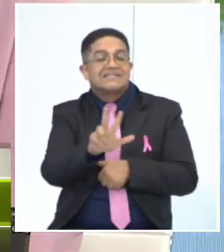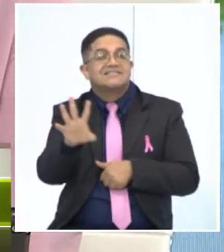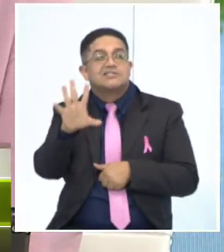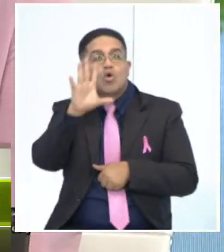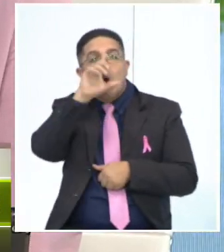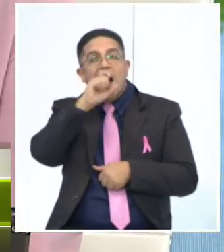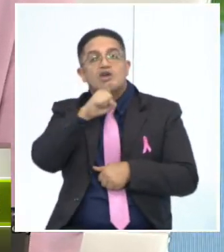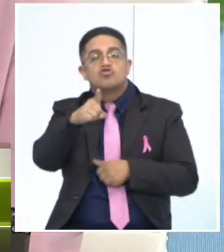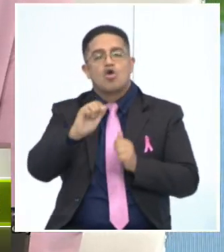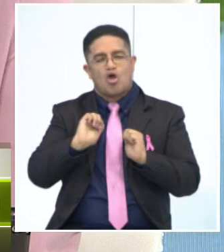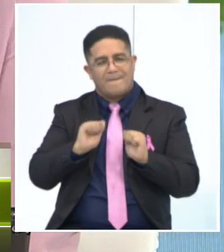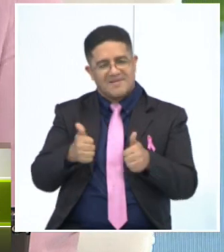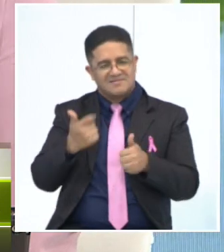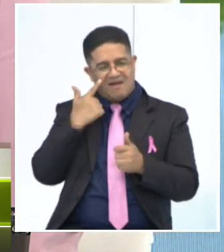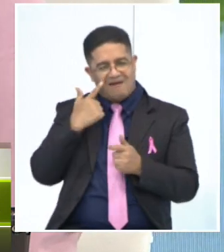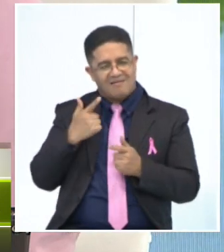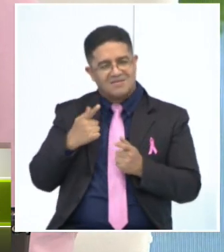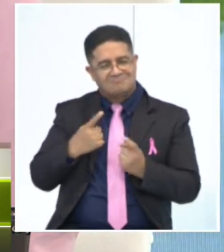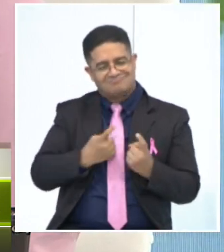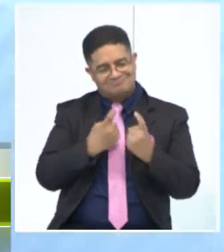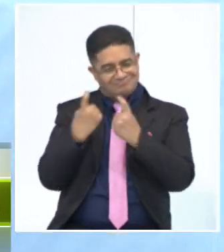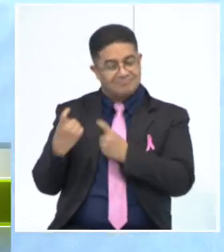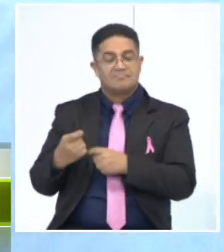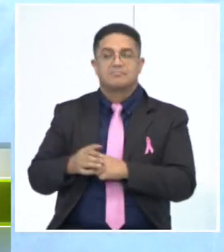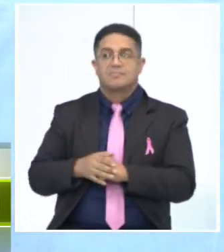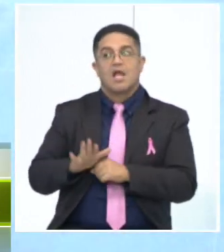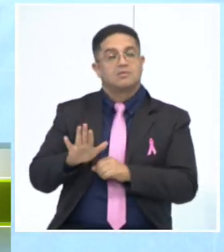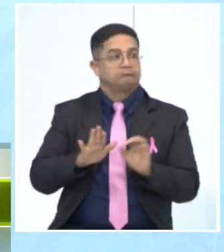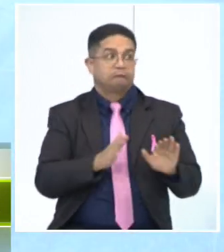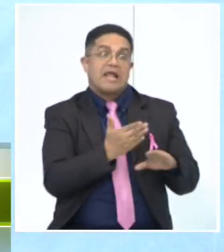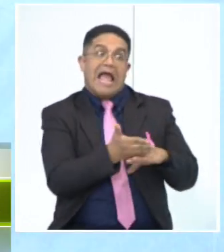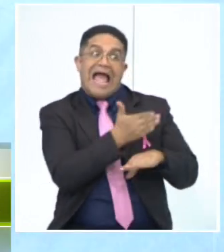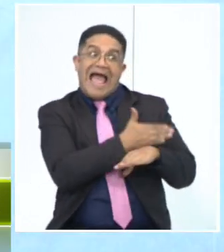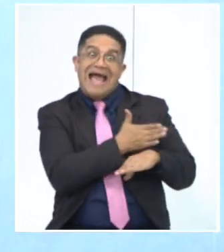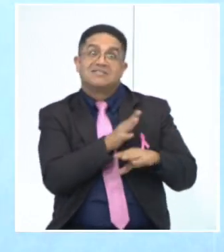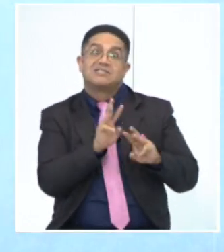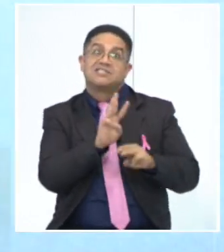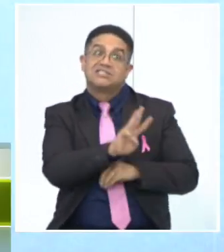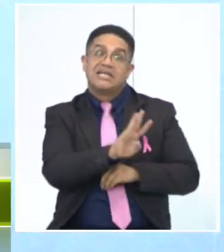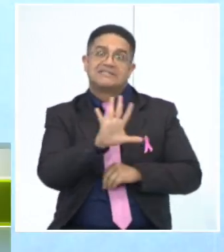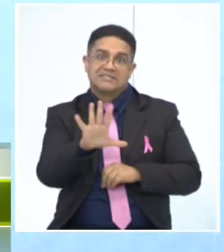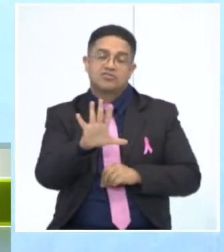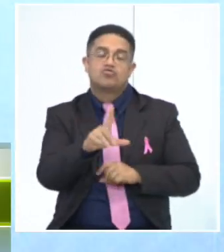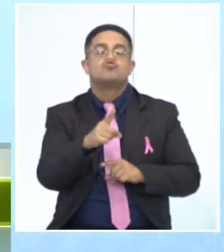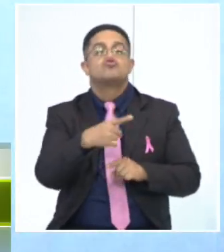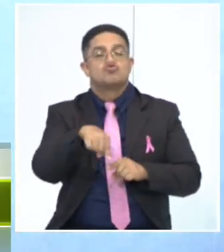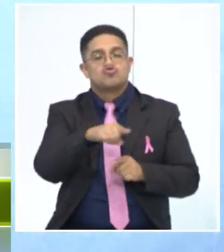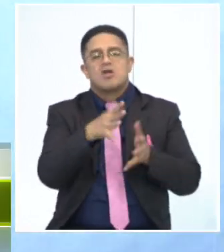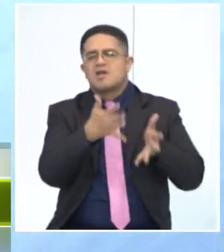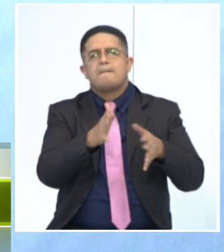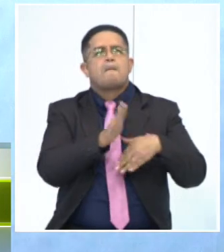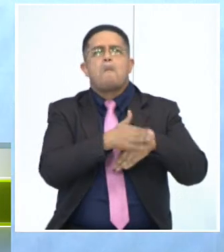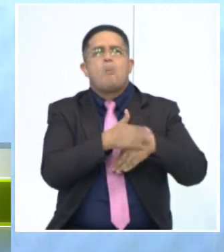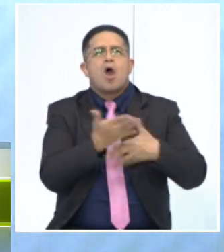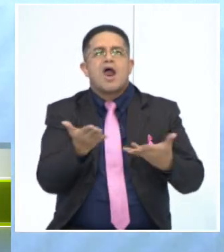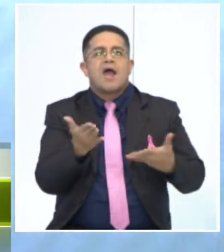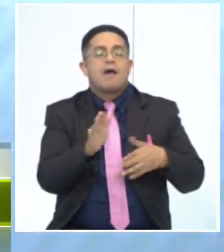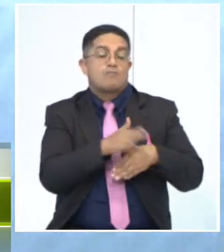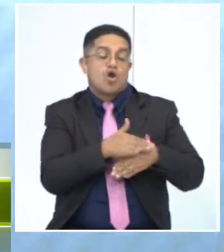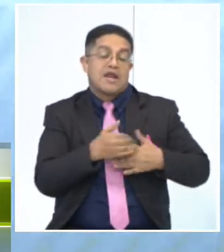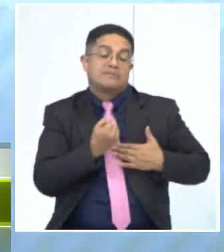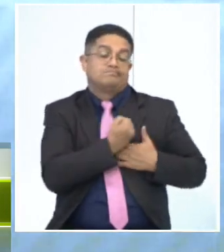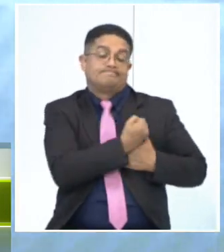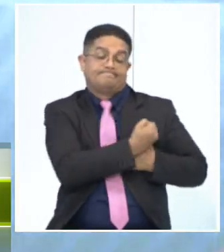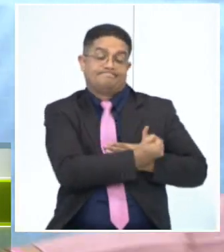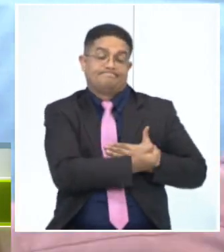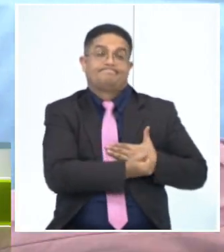comenzar a hacer el eco mamario, ¿no? Bueno, a partir de antes de los 35 nosotros Antes. recomendamos la ecografía mamaria. ¿Por qué? Porque la densidad mamaria todavía es